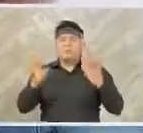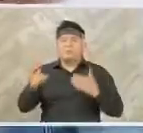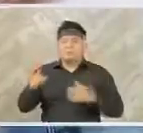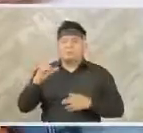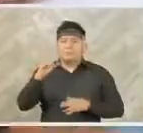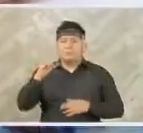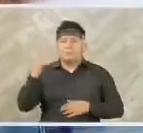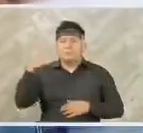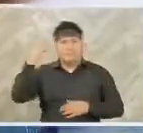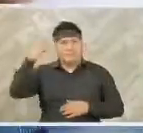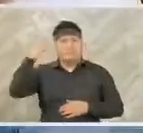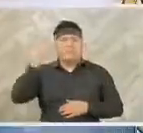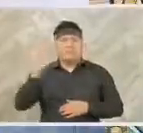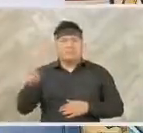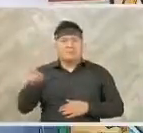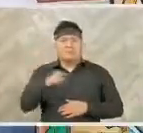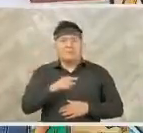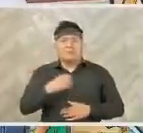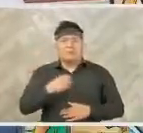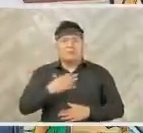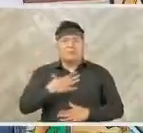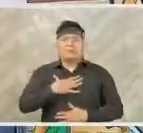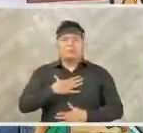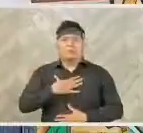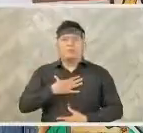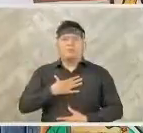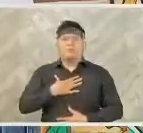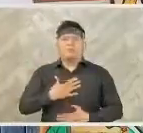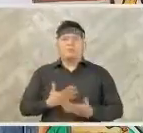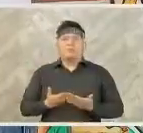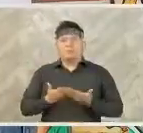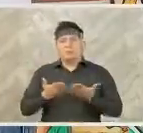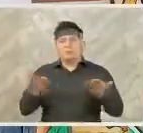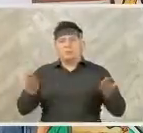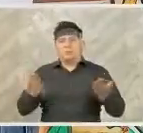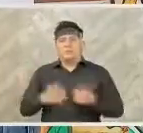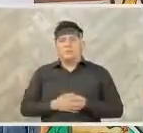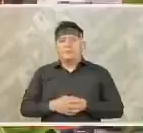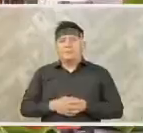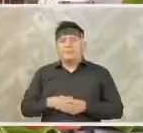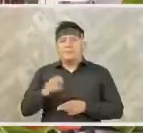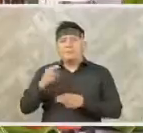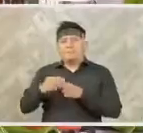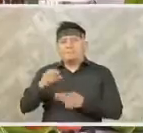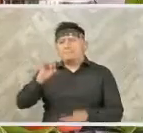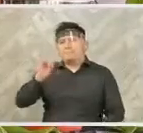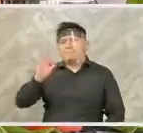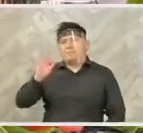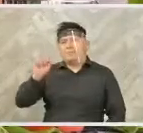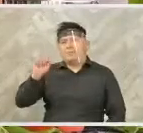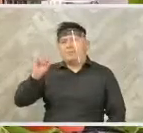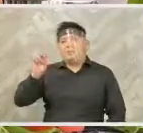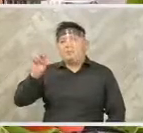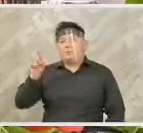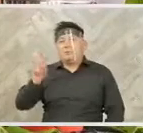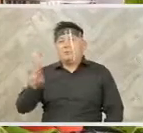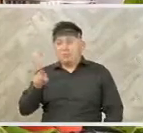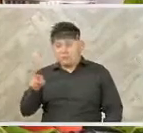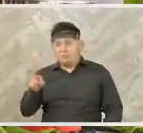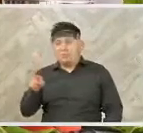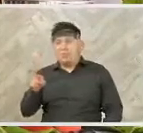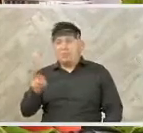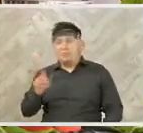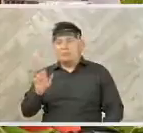que este tipo de oportunidades deberían ofrecérselo a los citadinos, para que, por ejemplo, puedan ir a sembrar un